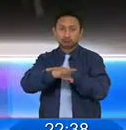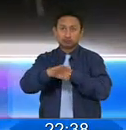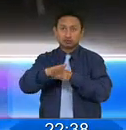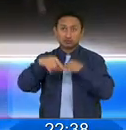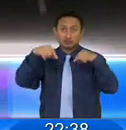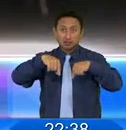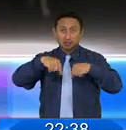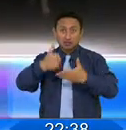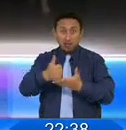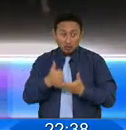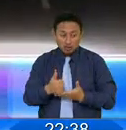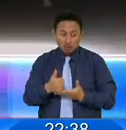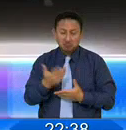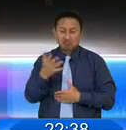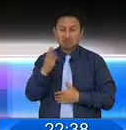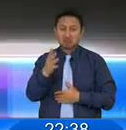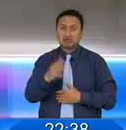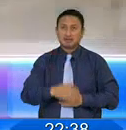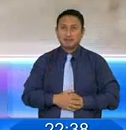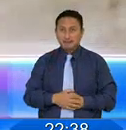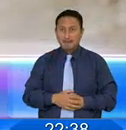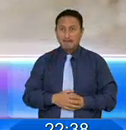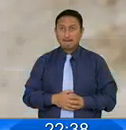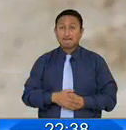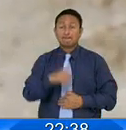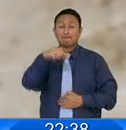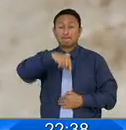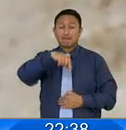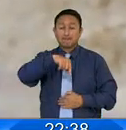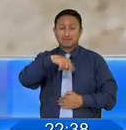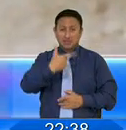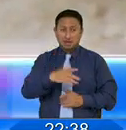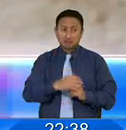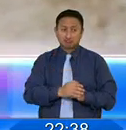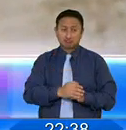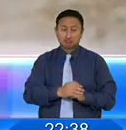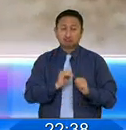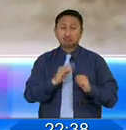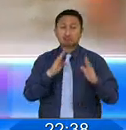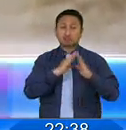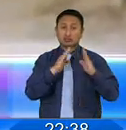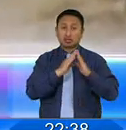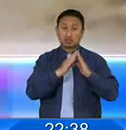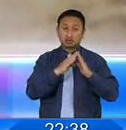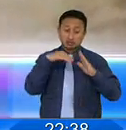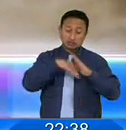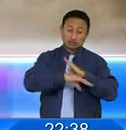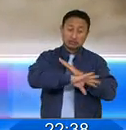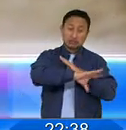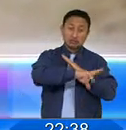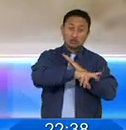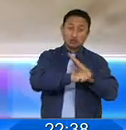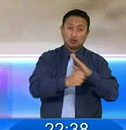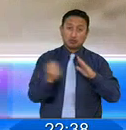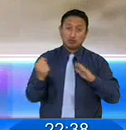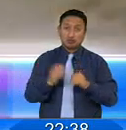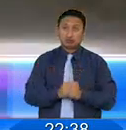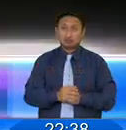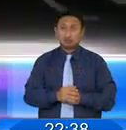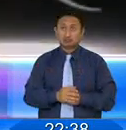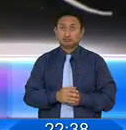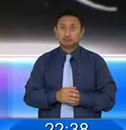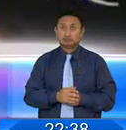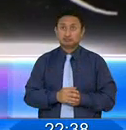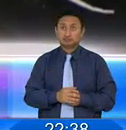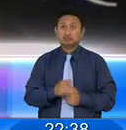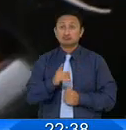no hay ayuda necesaria de nadie. Aquí la verdad se han robado casas, se han metido aquí por las ventanas.